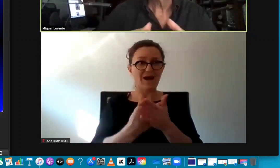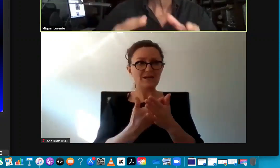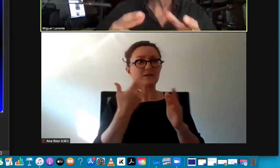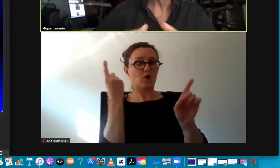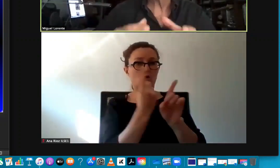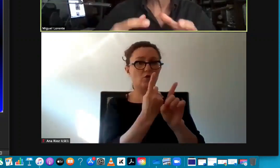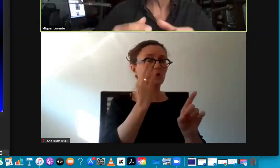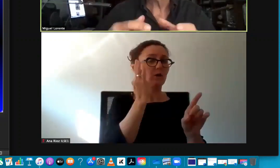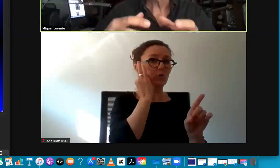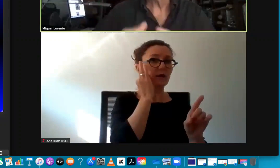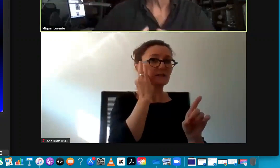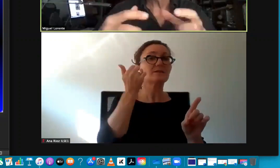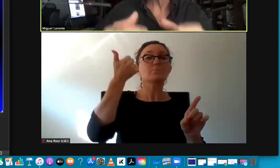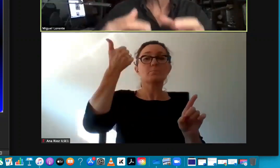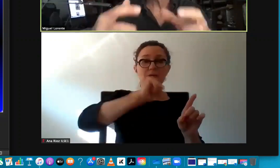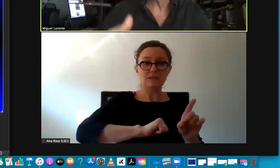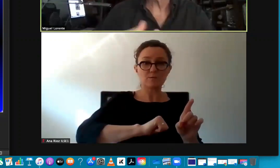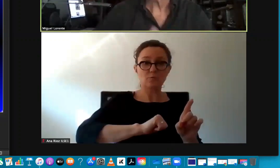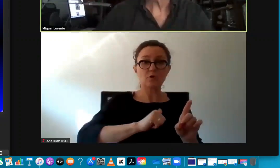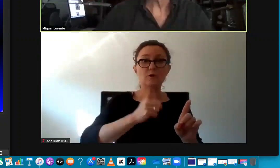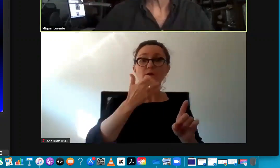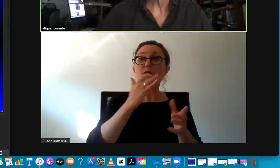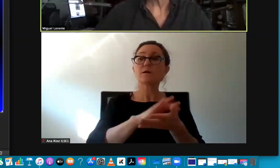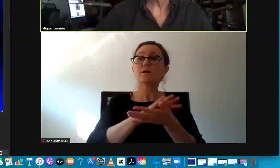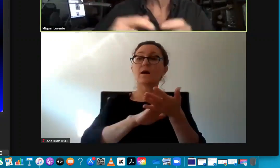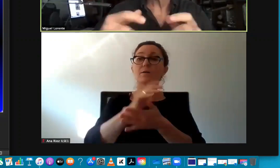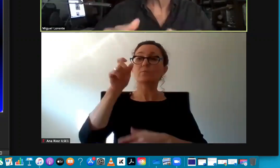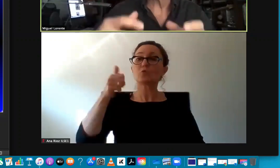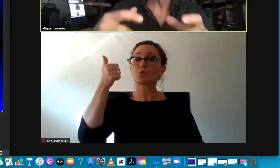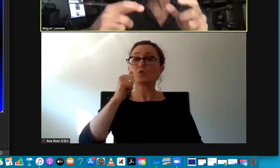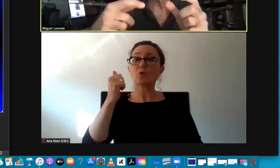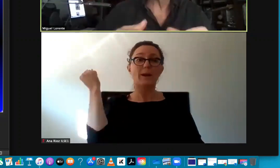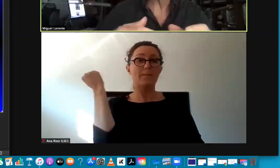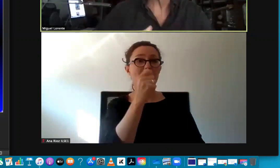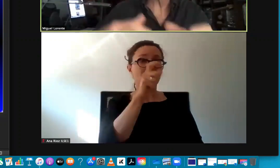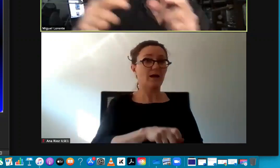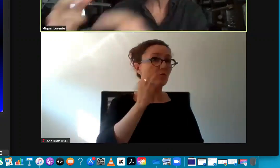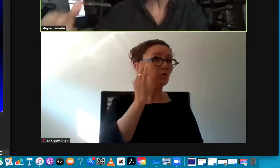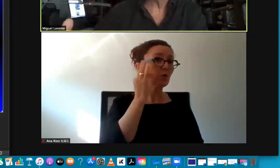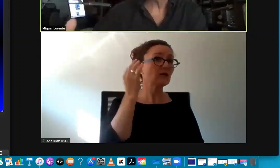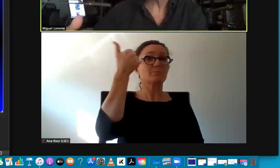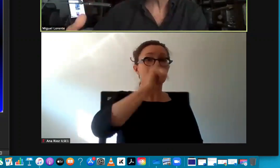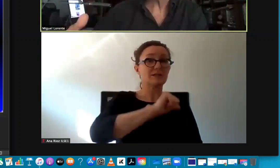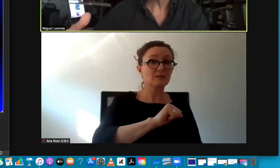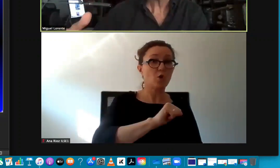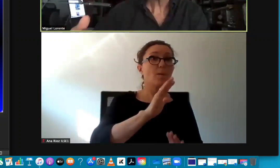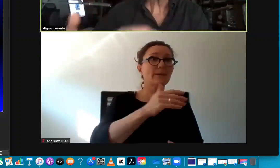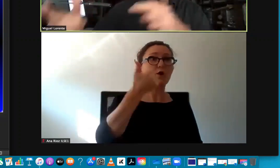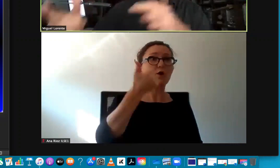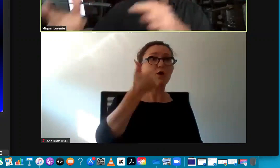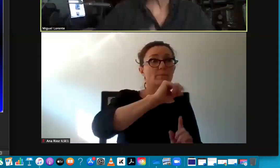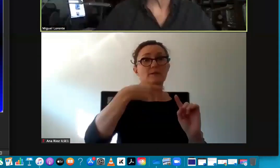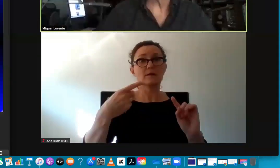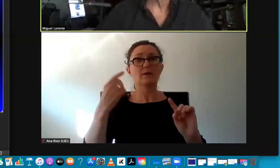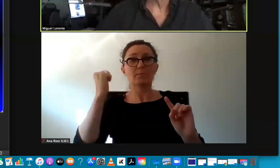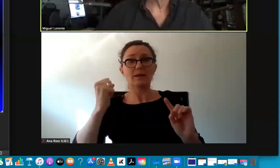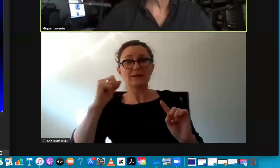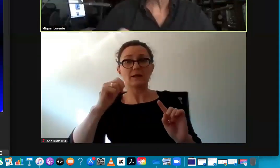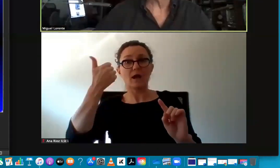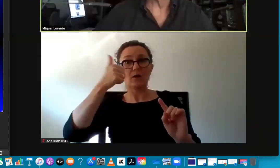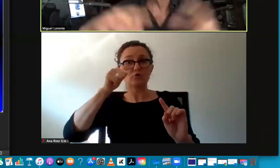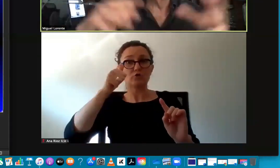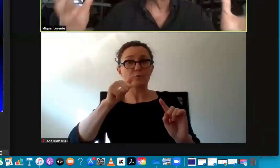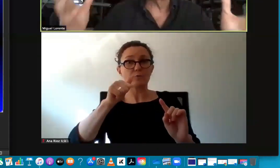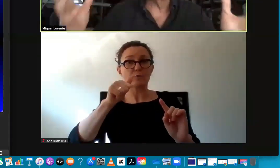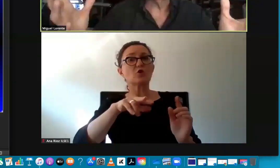Es decir, si hablamos de que un hombre mata a una mujer es machismo, pero como los hombres también matan a otros hombres, ya no es